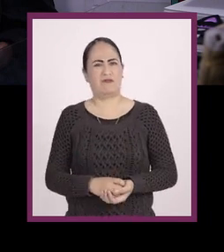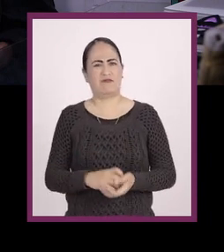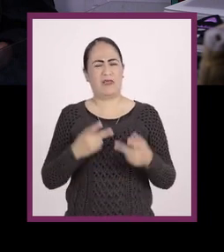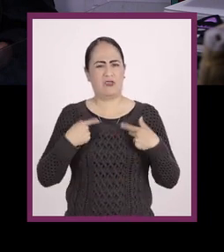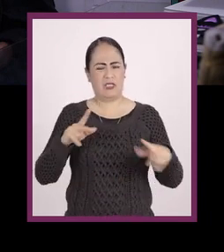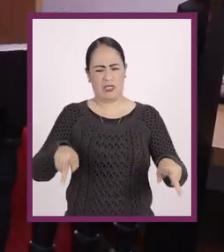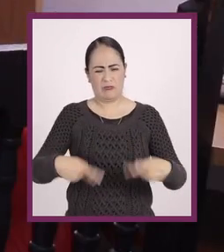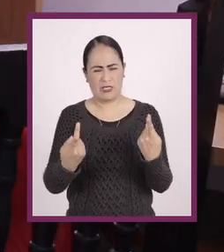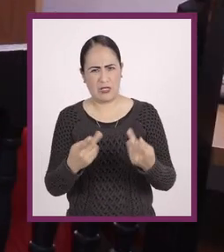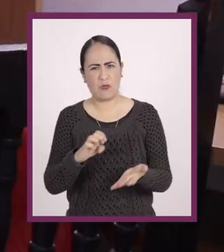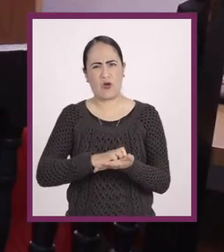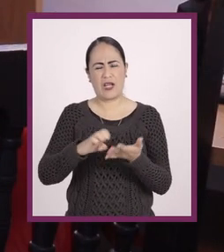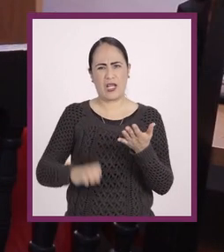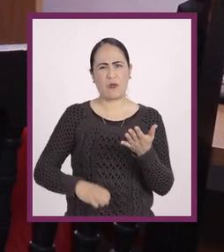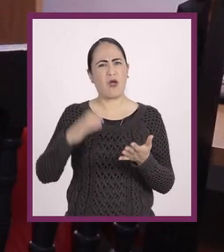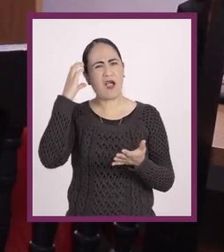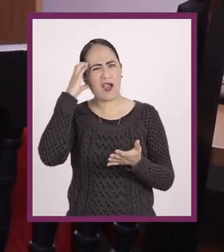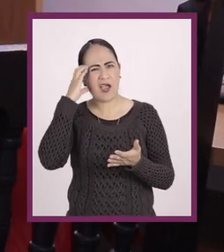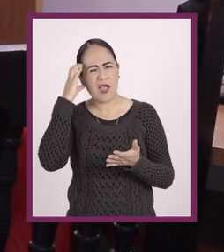vendedores